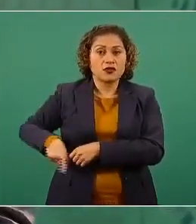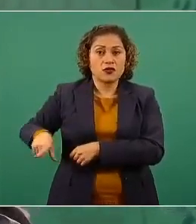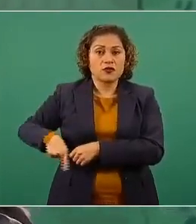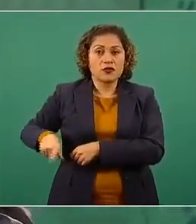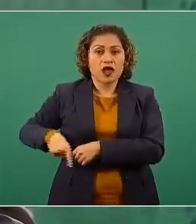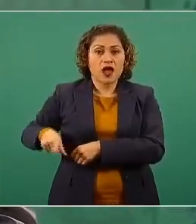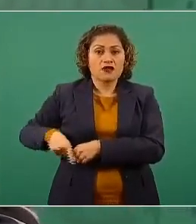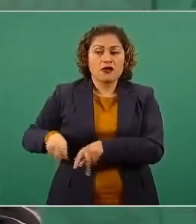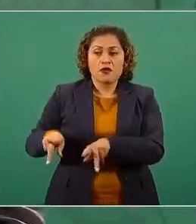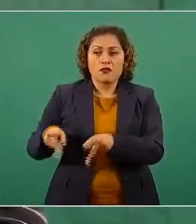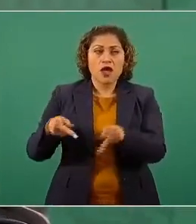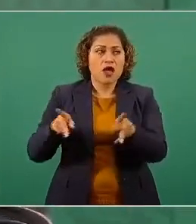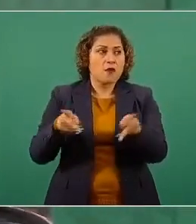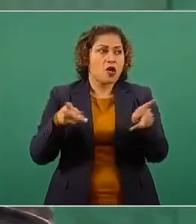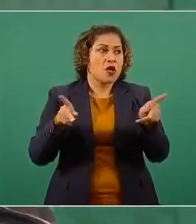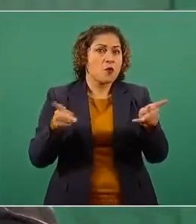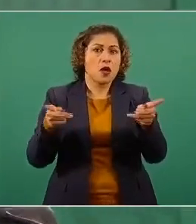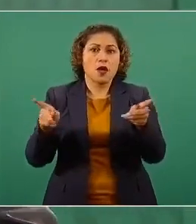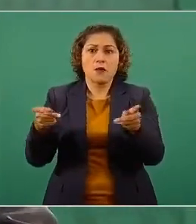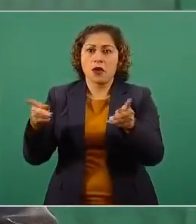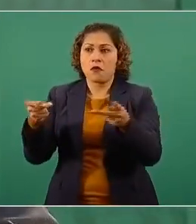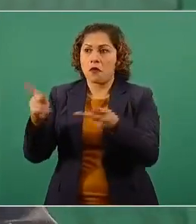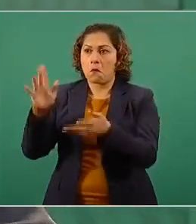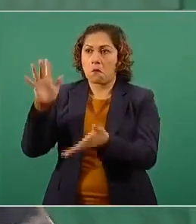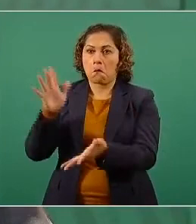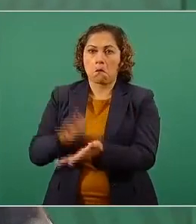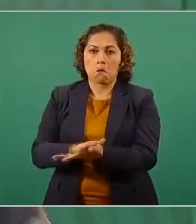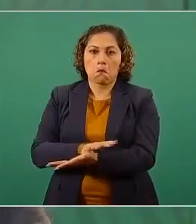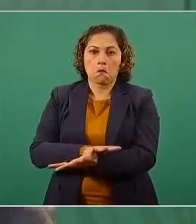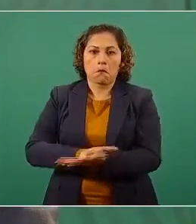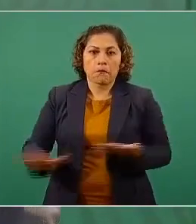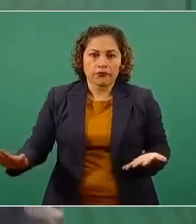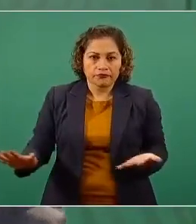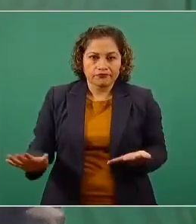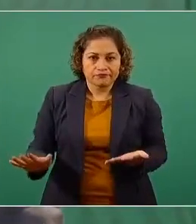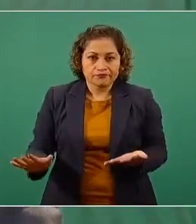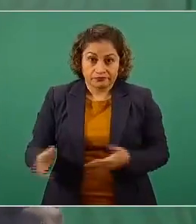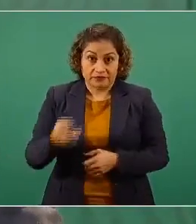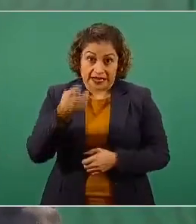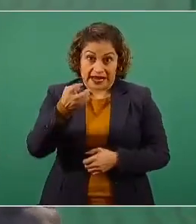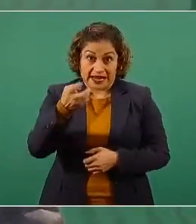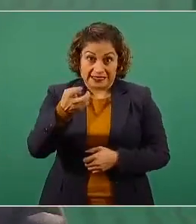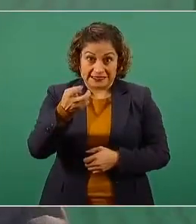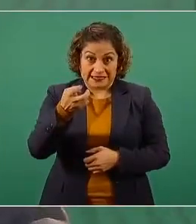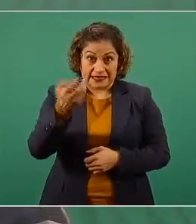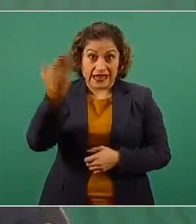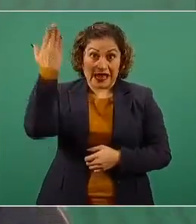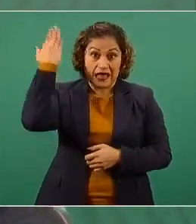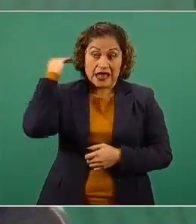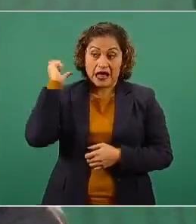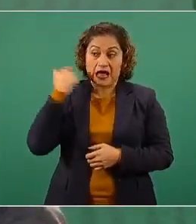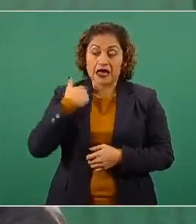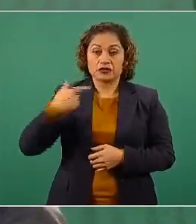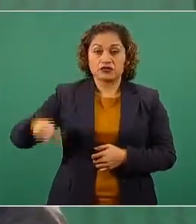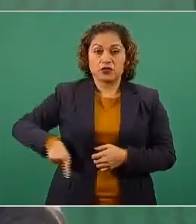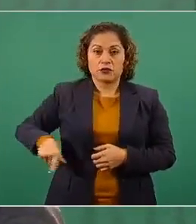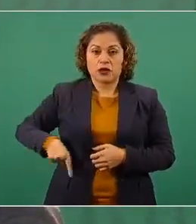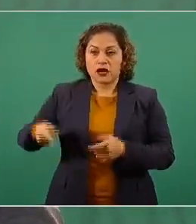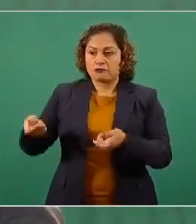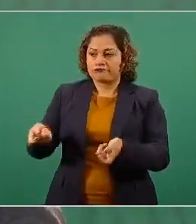Esa es la herencia del modelo neoliberal. Por eso no vamos a